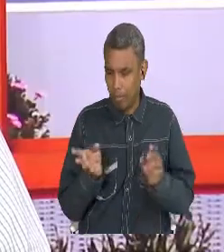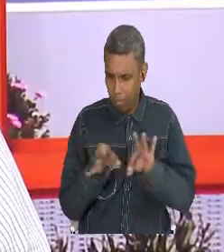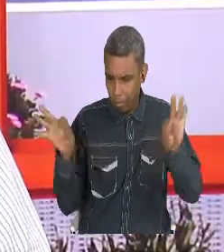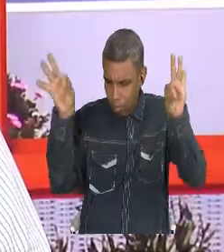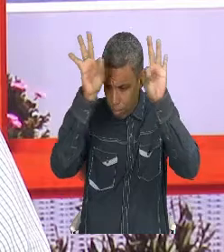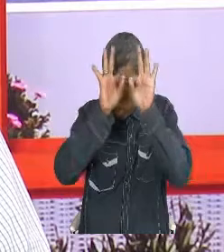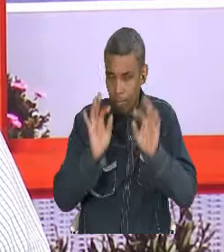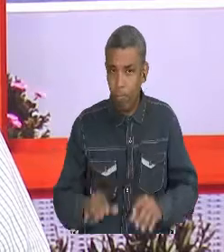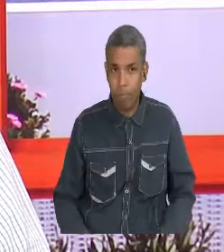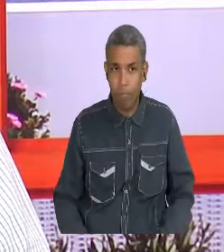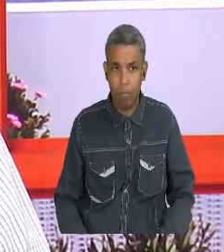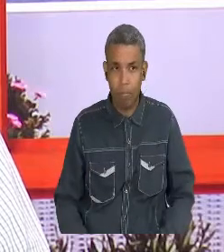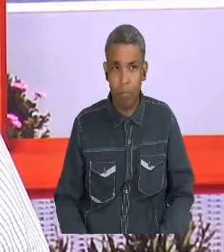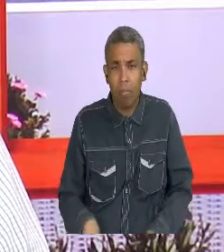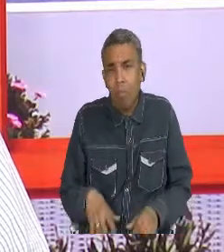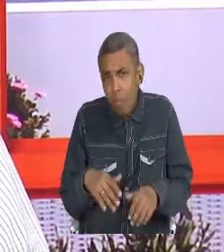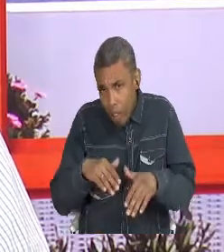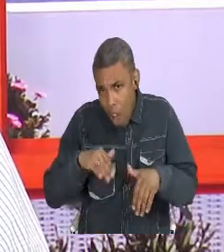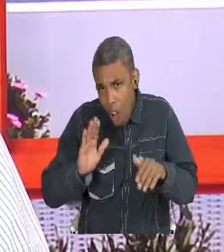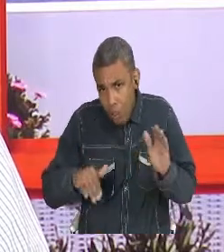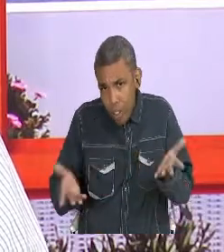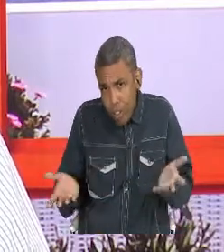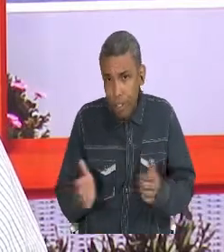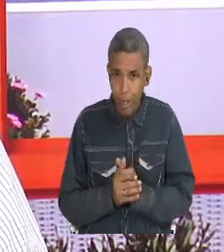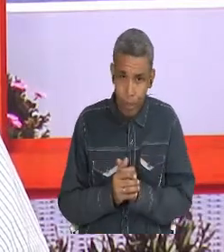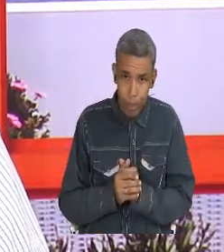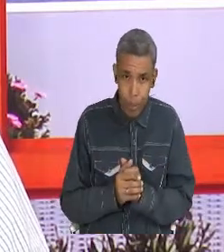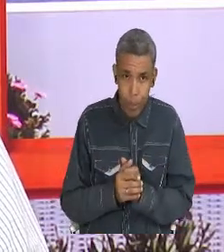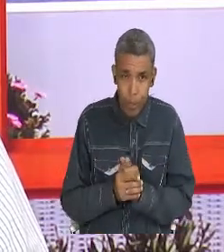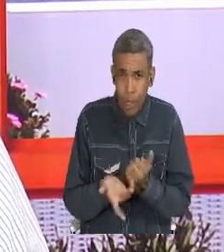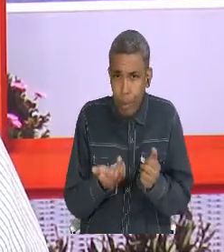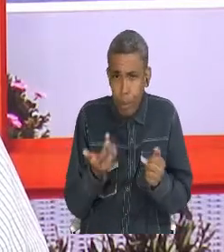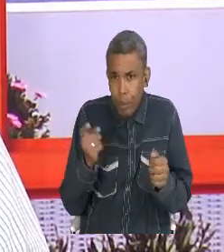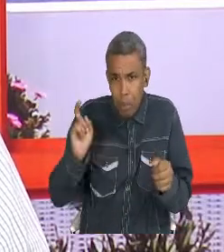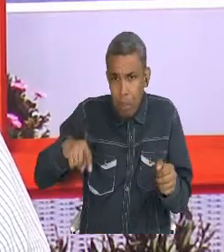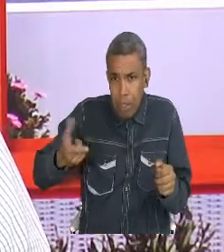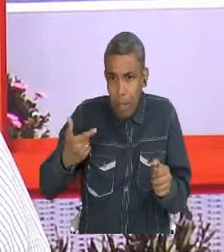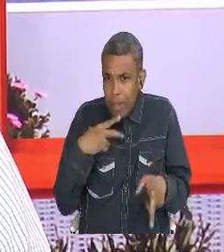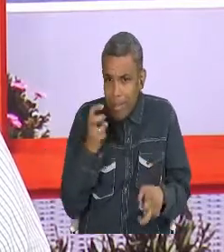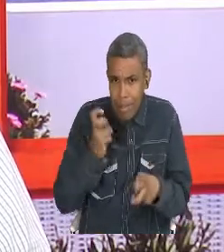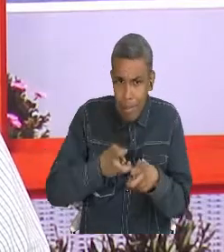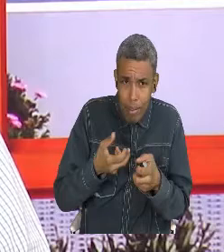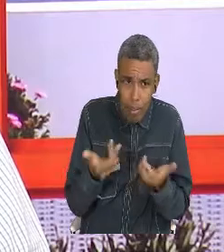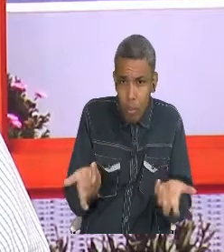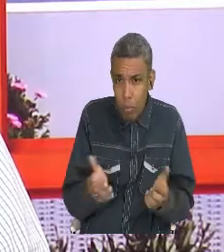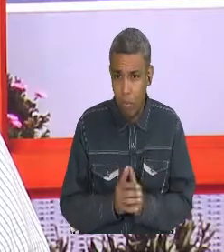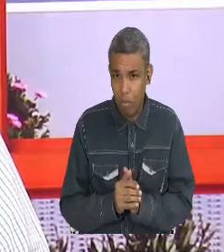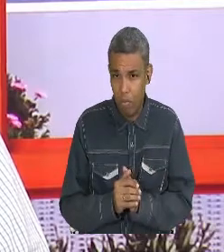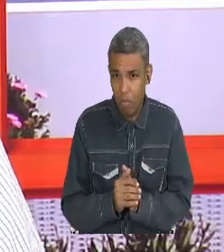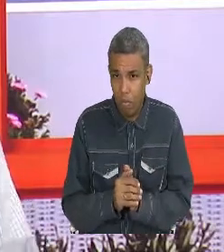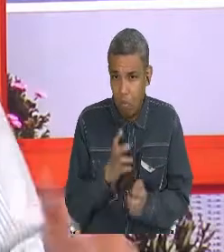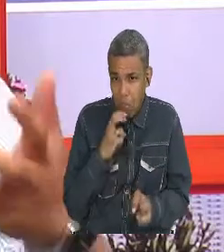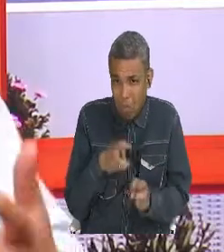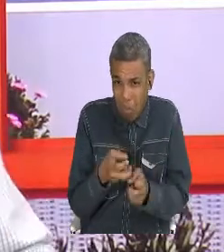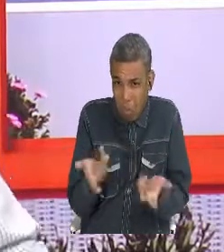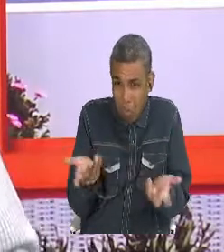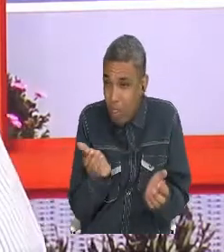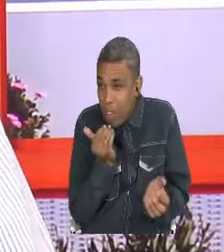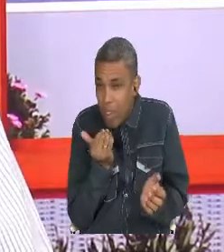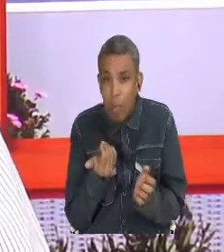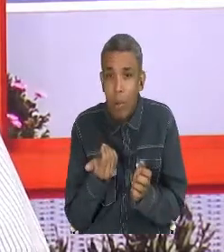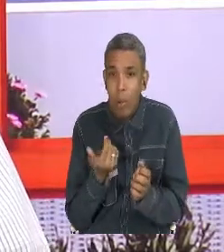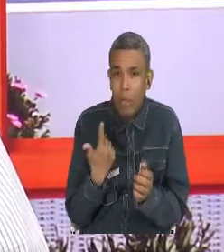que las oportunidades se van por el hecho de no saber manejar una situación. ¿Sí? El hecho de hablar con la